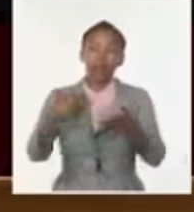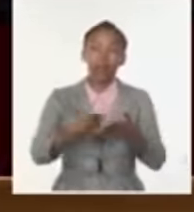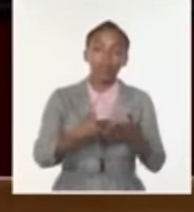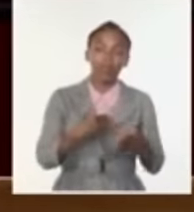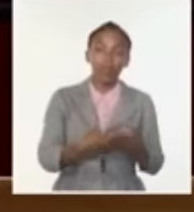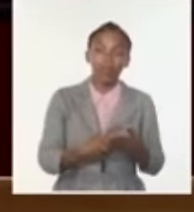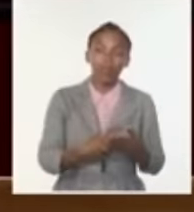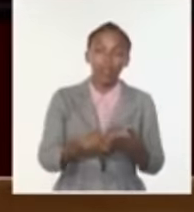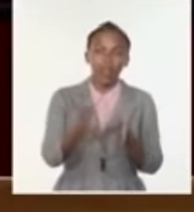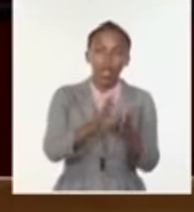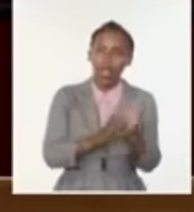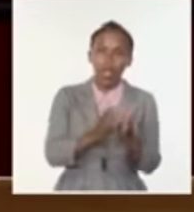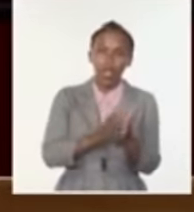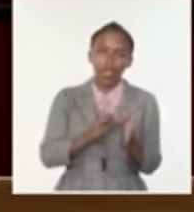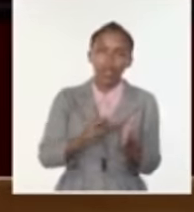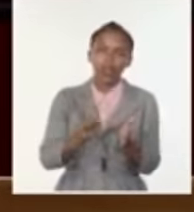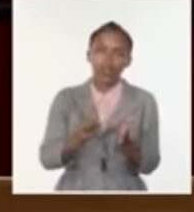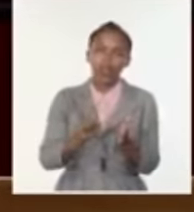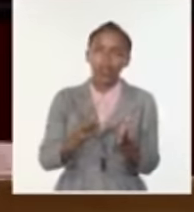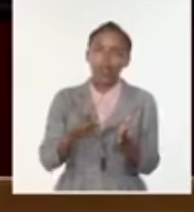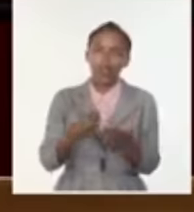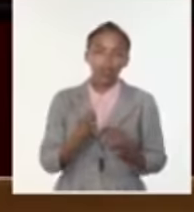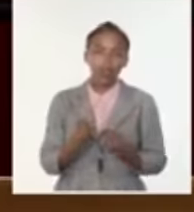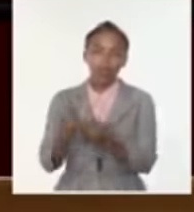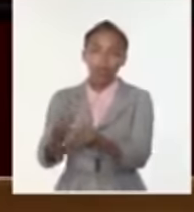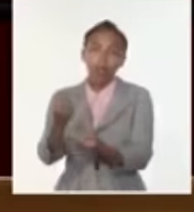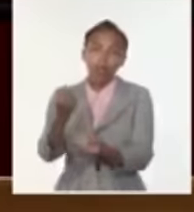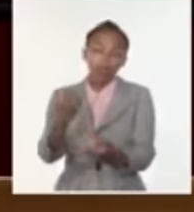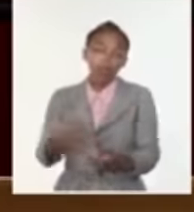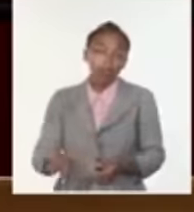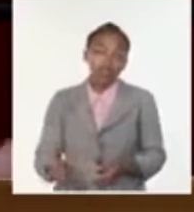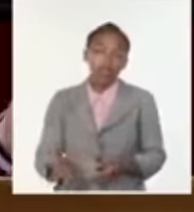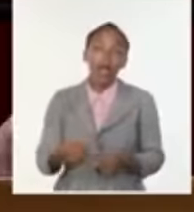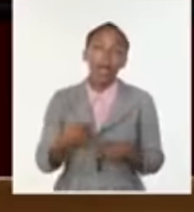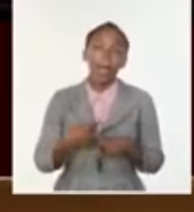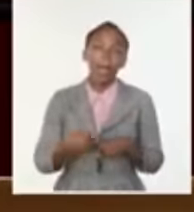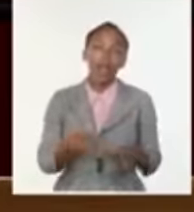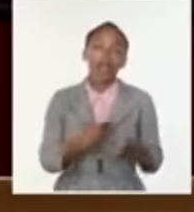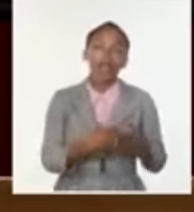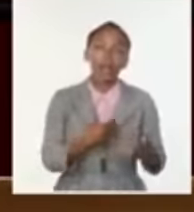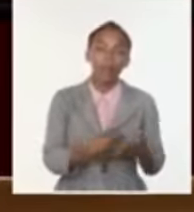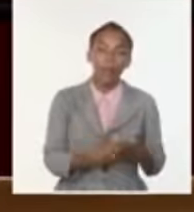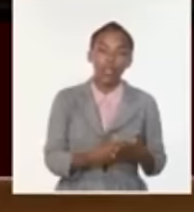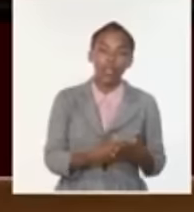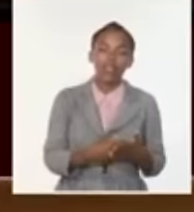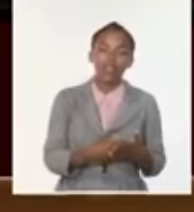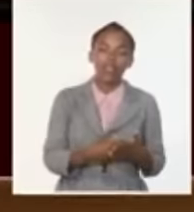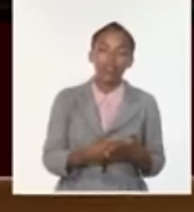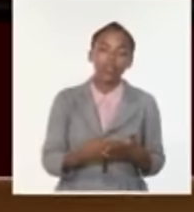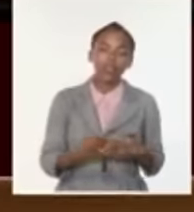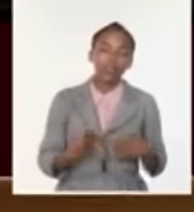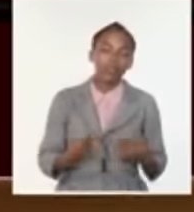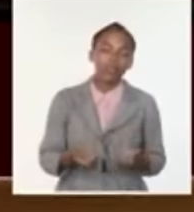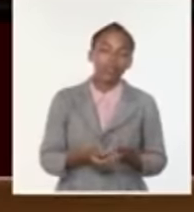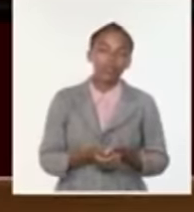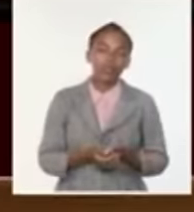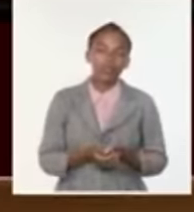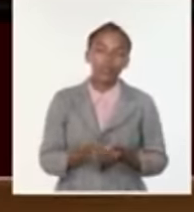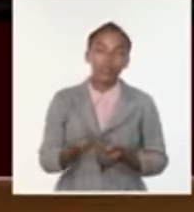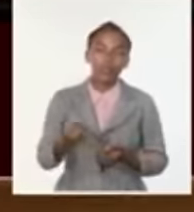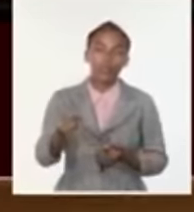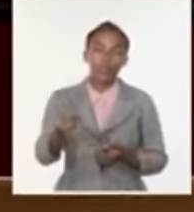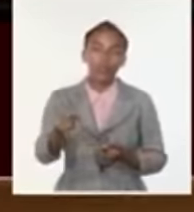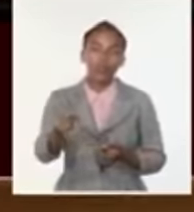gratuito. No lo podemos prohibir, pero a la empresa estatal sí podemos decir, oye, las reglas son estas. No es que tú no te